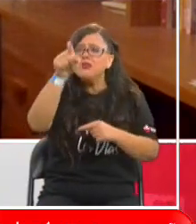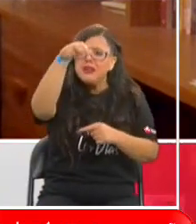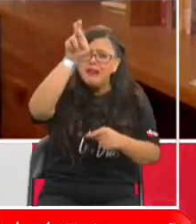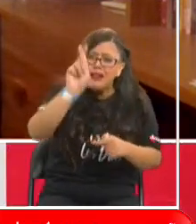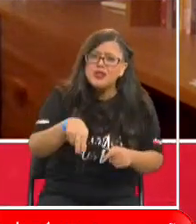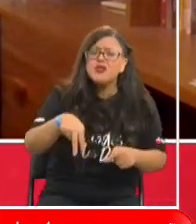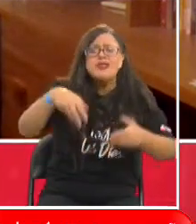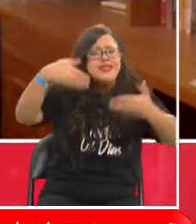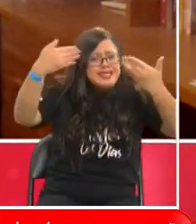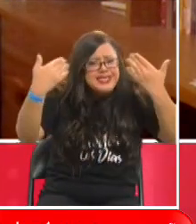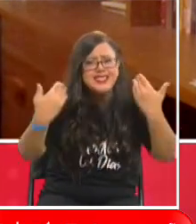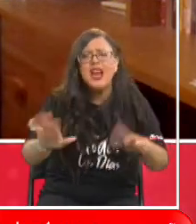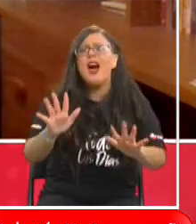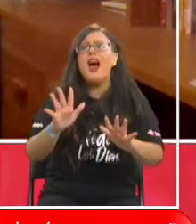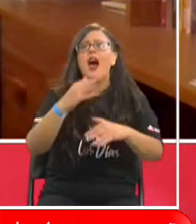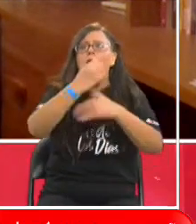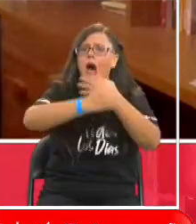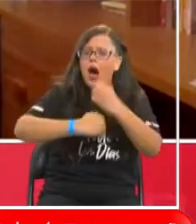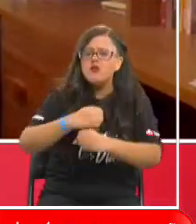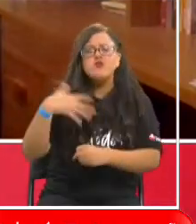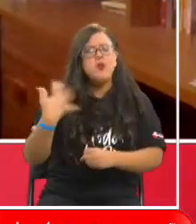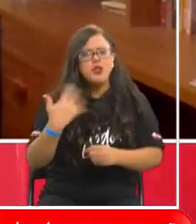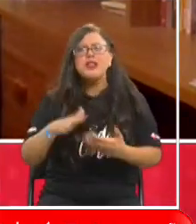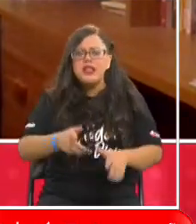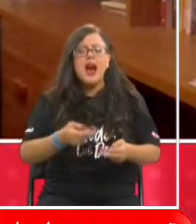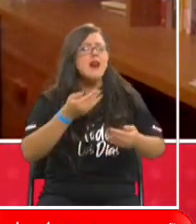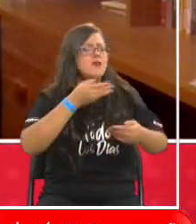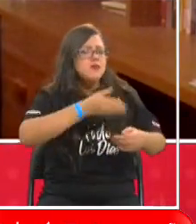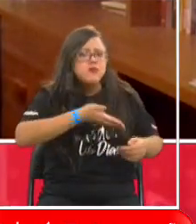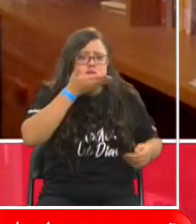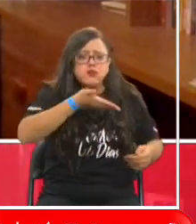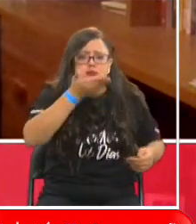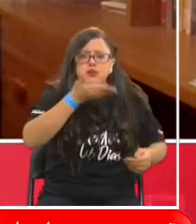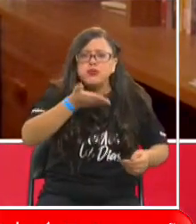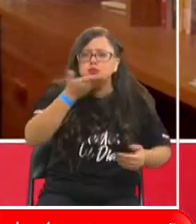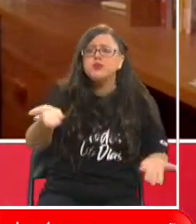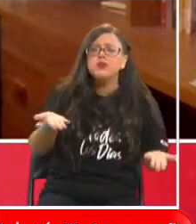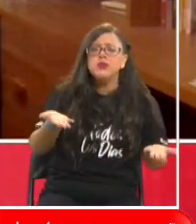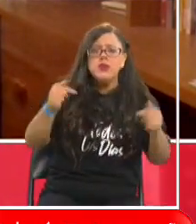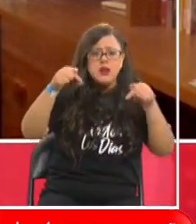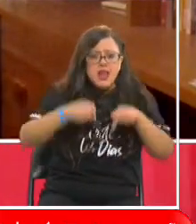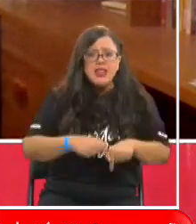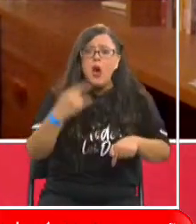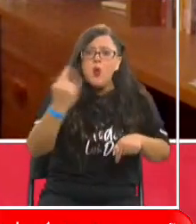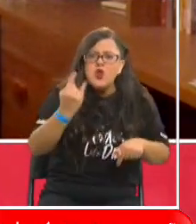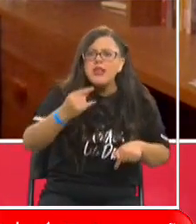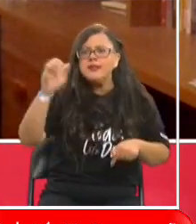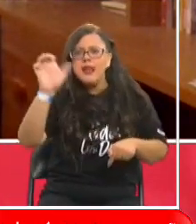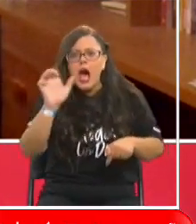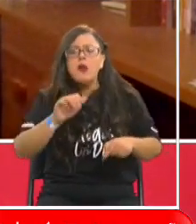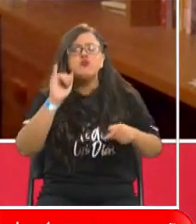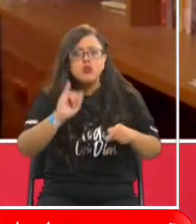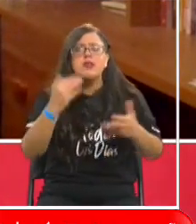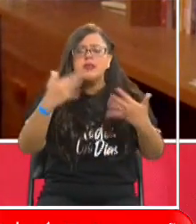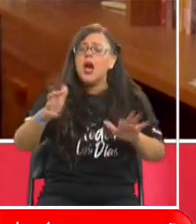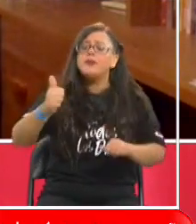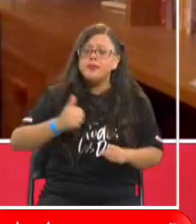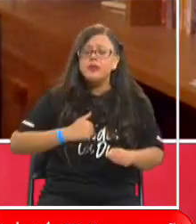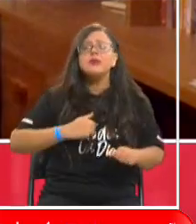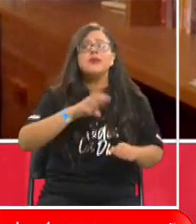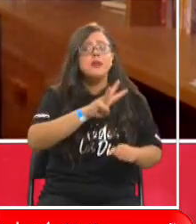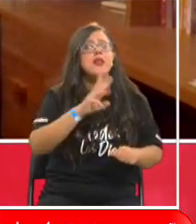lo diste en un año muy importante, en un año diferente. Urgencia y emergencia. Sí, estamos cumpliendo